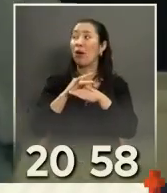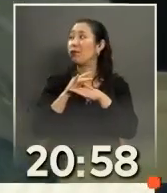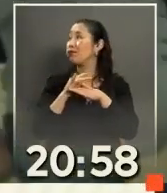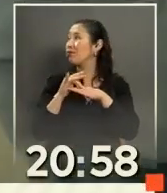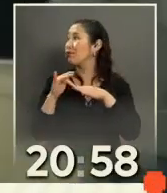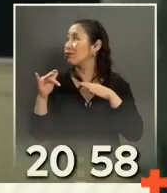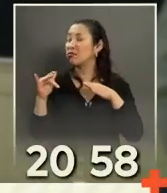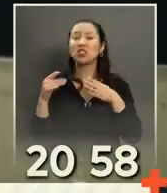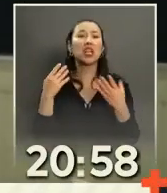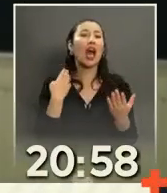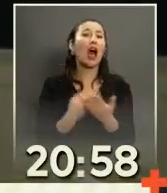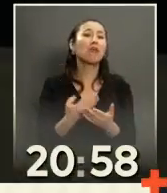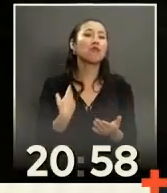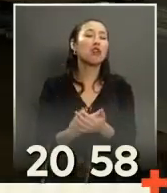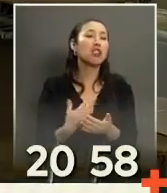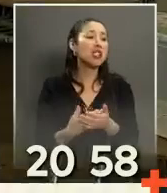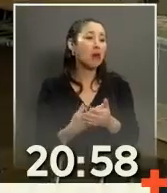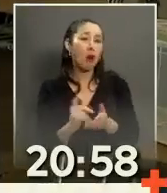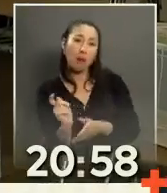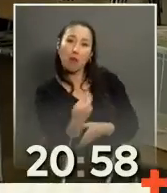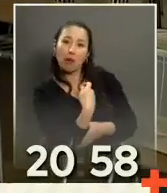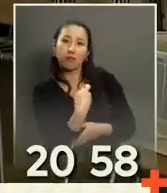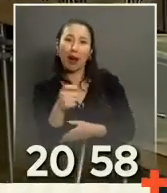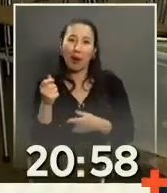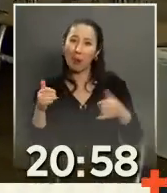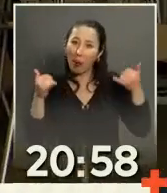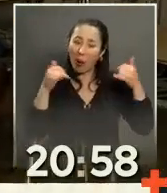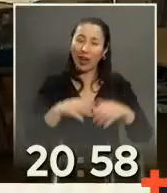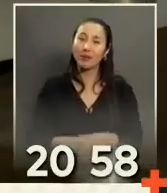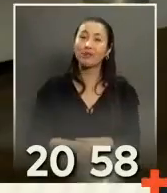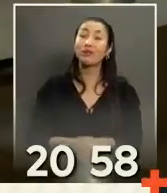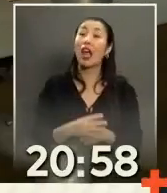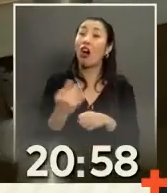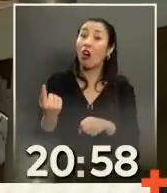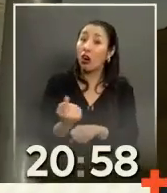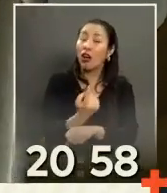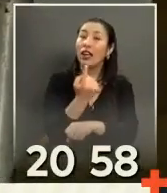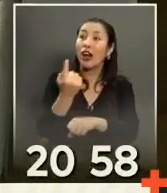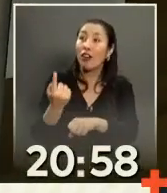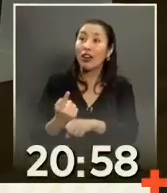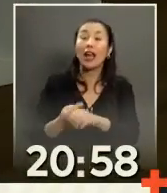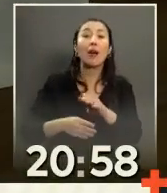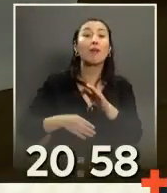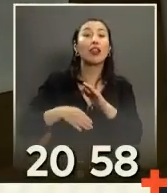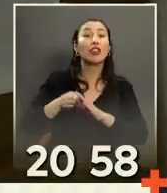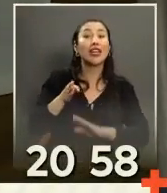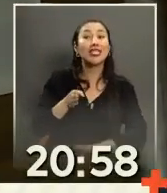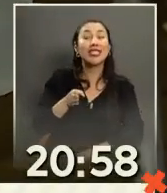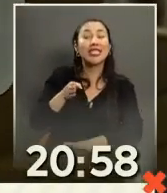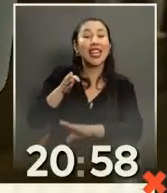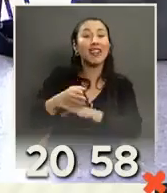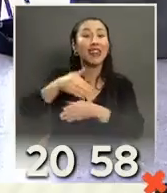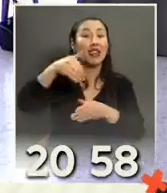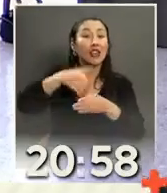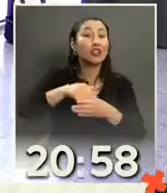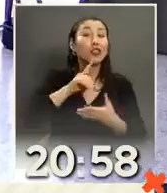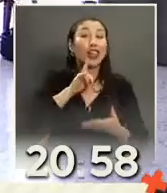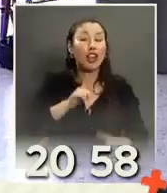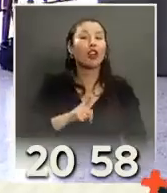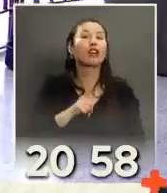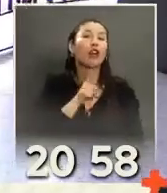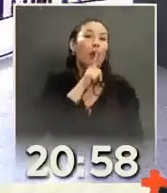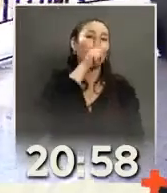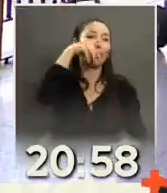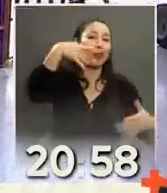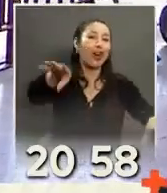que aprovechamos de jugar un rato. Y mientras pasaban las horas, llegaban en su mayoría a sufragar quienes ya lo tienen por costumbre, los adultos